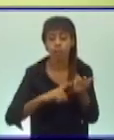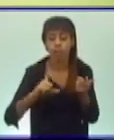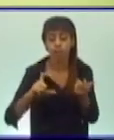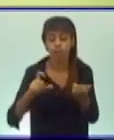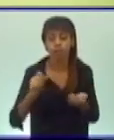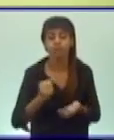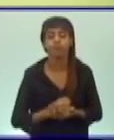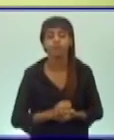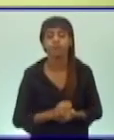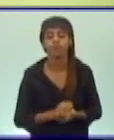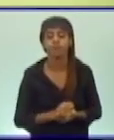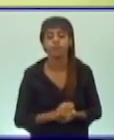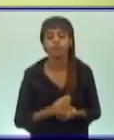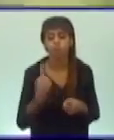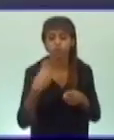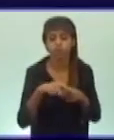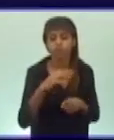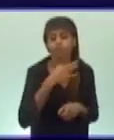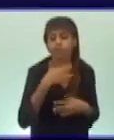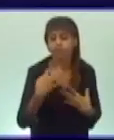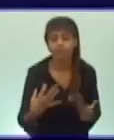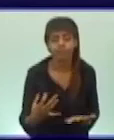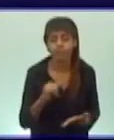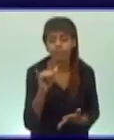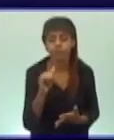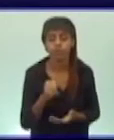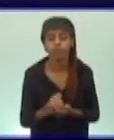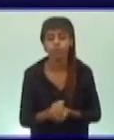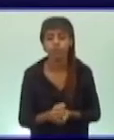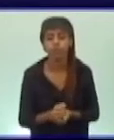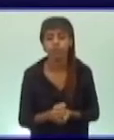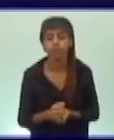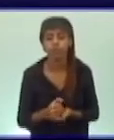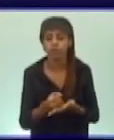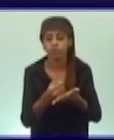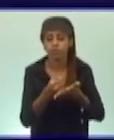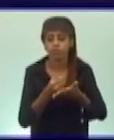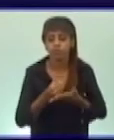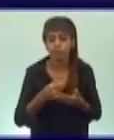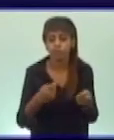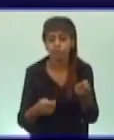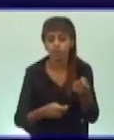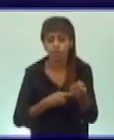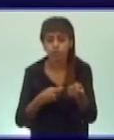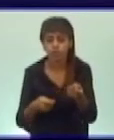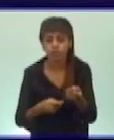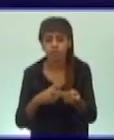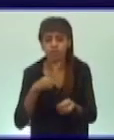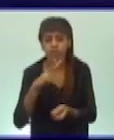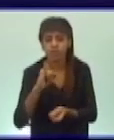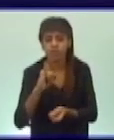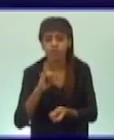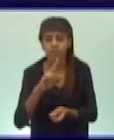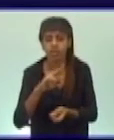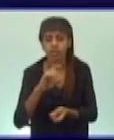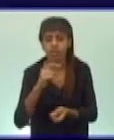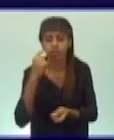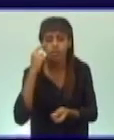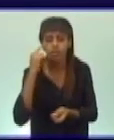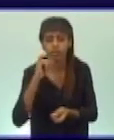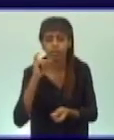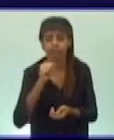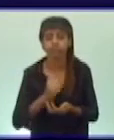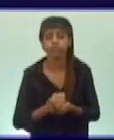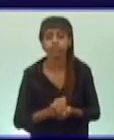Cuba. Otros ejemplos también están en el apoyo a la lucha del pueblo vietnamita frente a los Estados